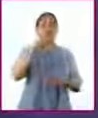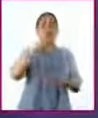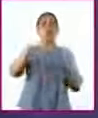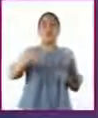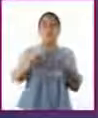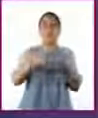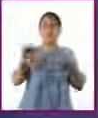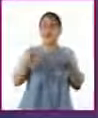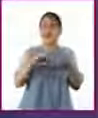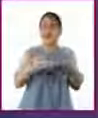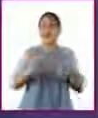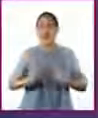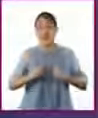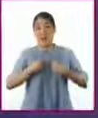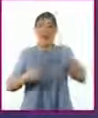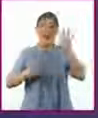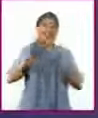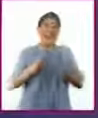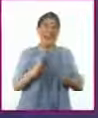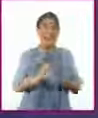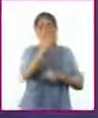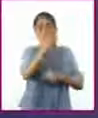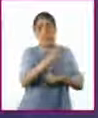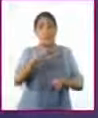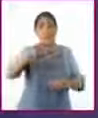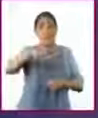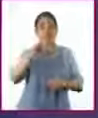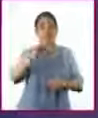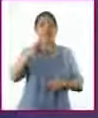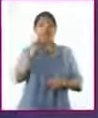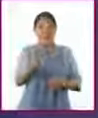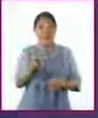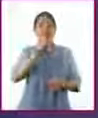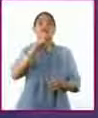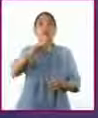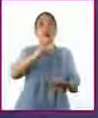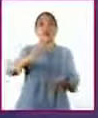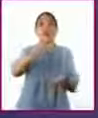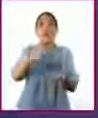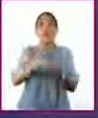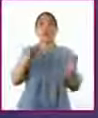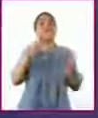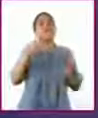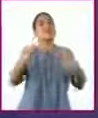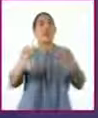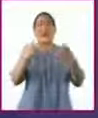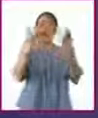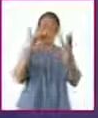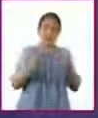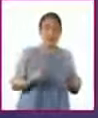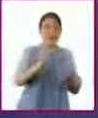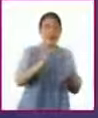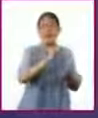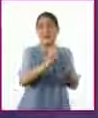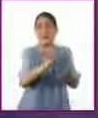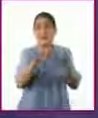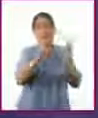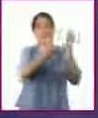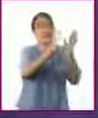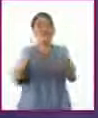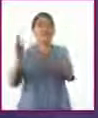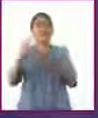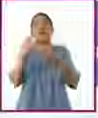y muchas veces no. Lo cierto es que son lugares donde se concentra un gran número de libros que contiene todo tipo